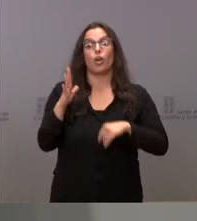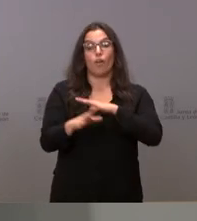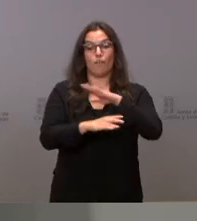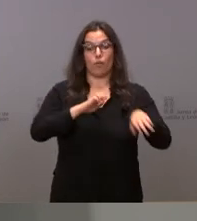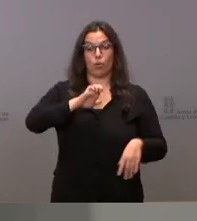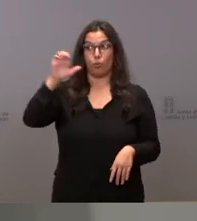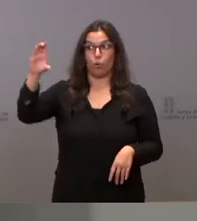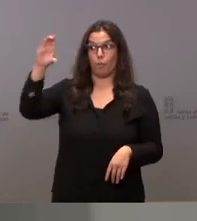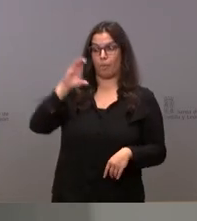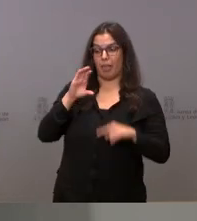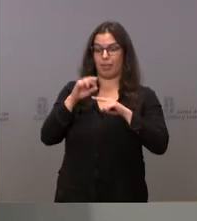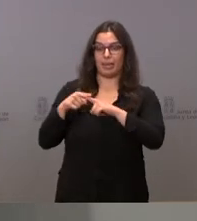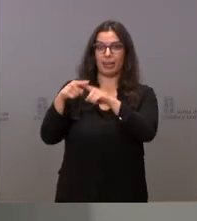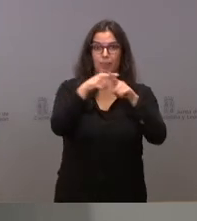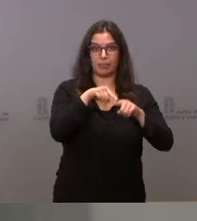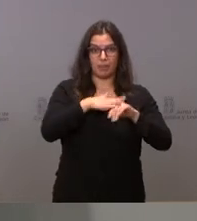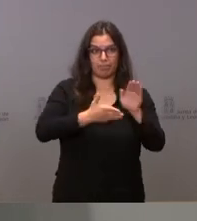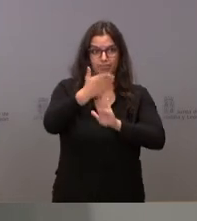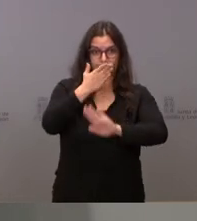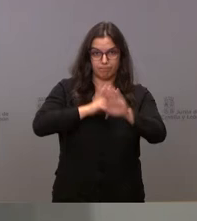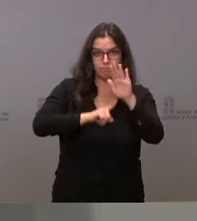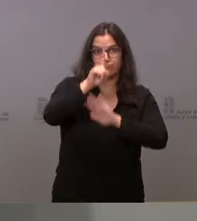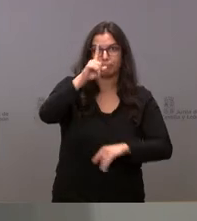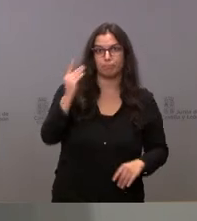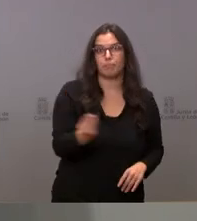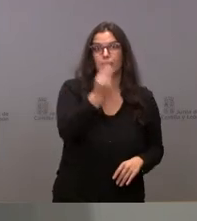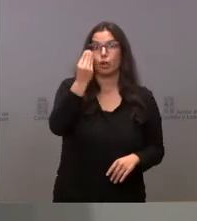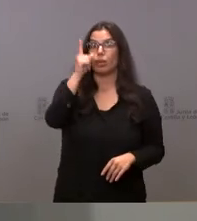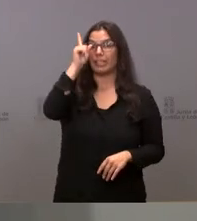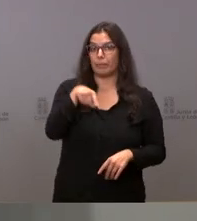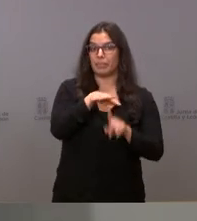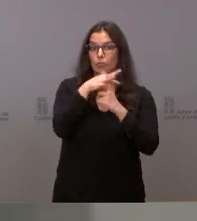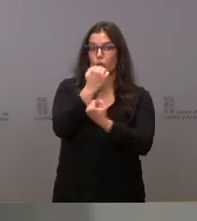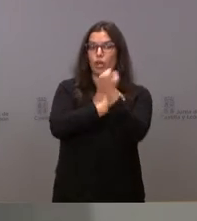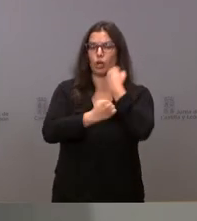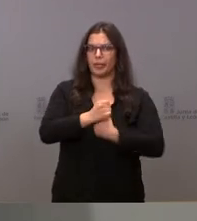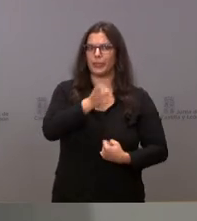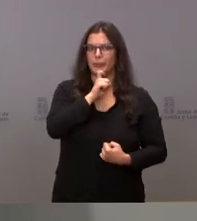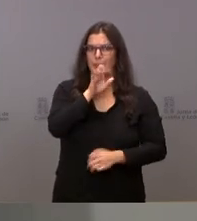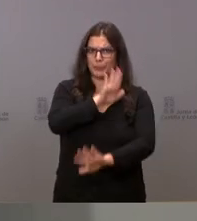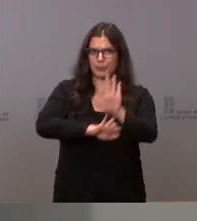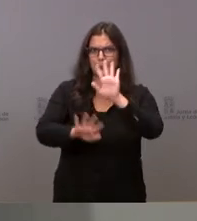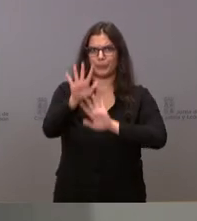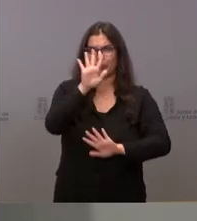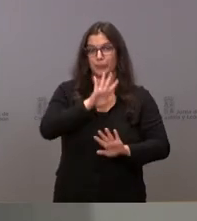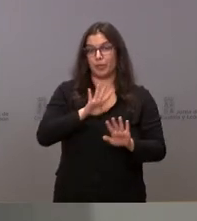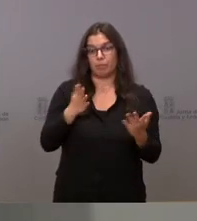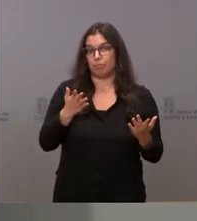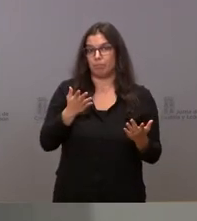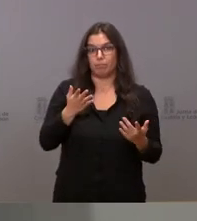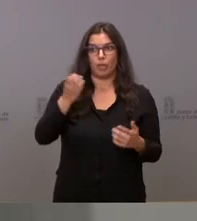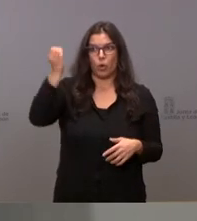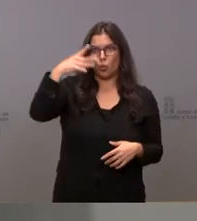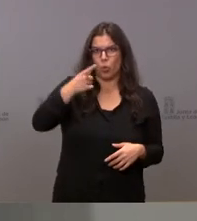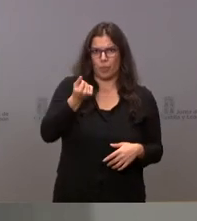tenemos que encauzar la recuperación y encauzar una situación económica difícil y compleja, en la cual pues, el precio del coste de la luz